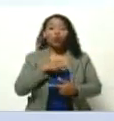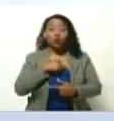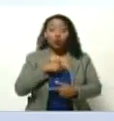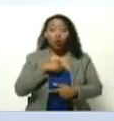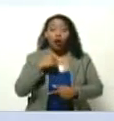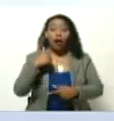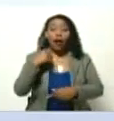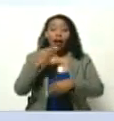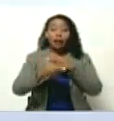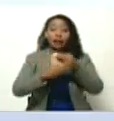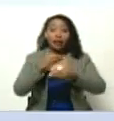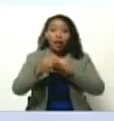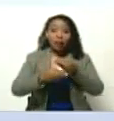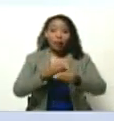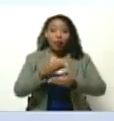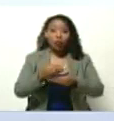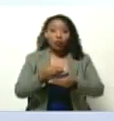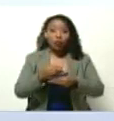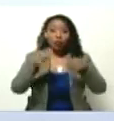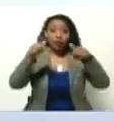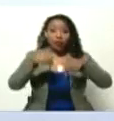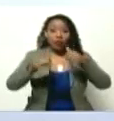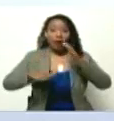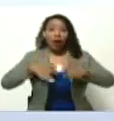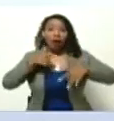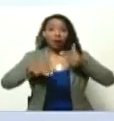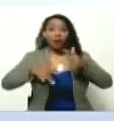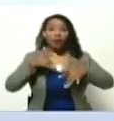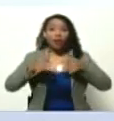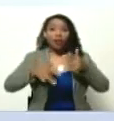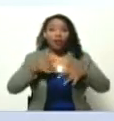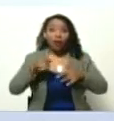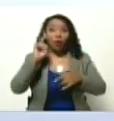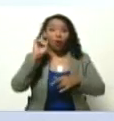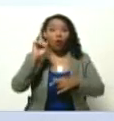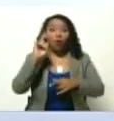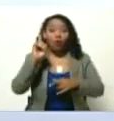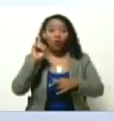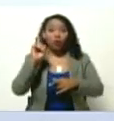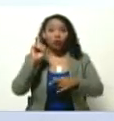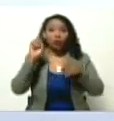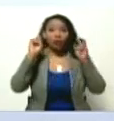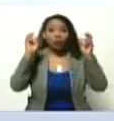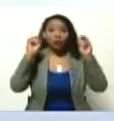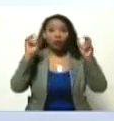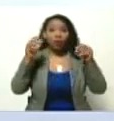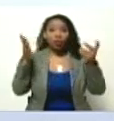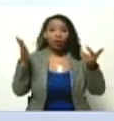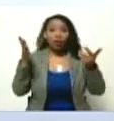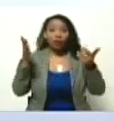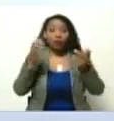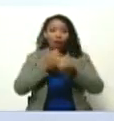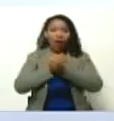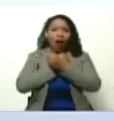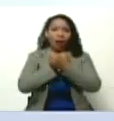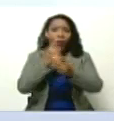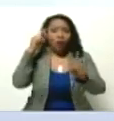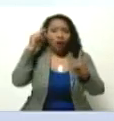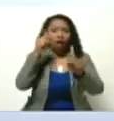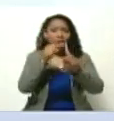tomado de estos actos una parte del amor hacia el